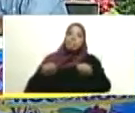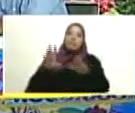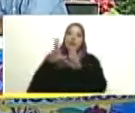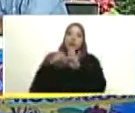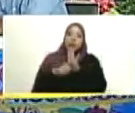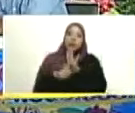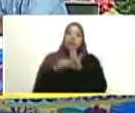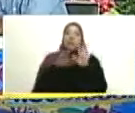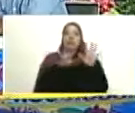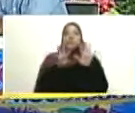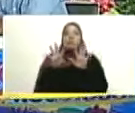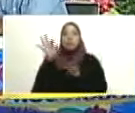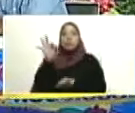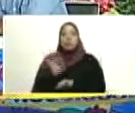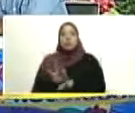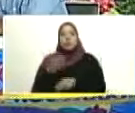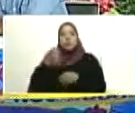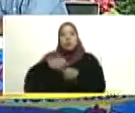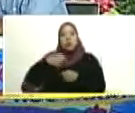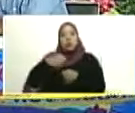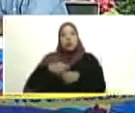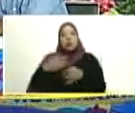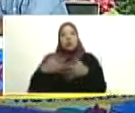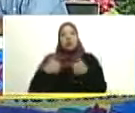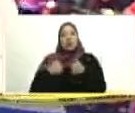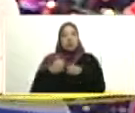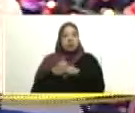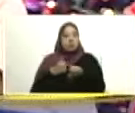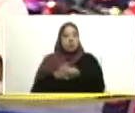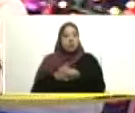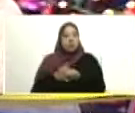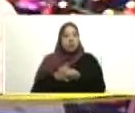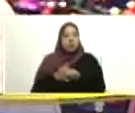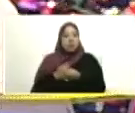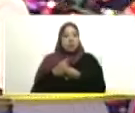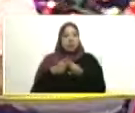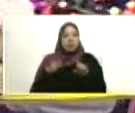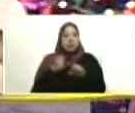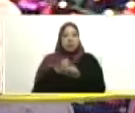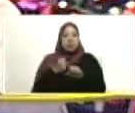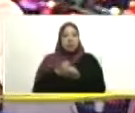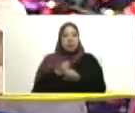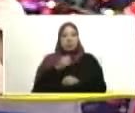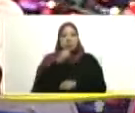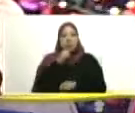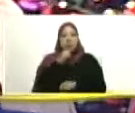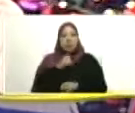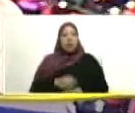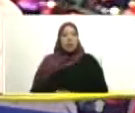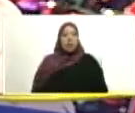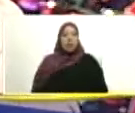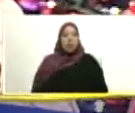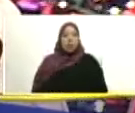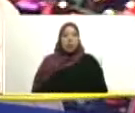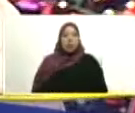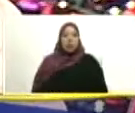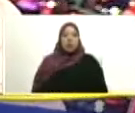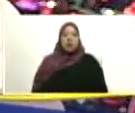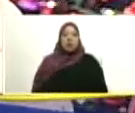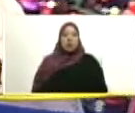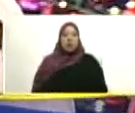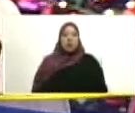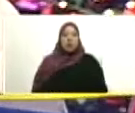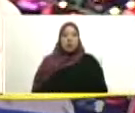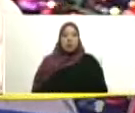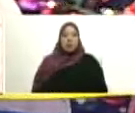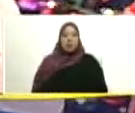robaron el 99% de los ingresos con las sanciones, pero nos vamos reponiendo. Y yo he dicho, nosotros vamos a avanzar